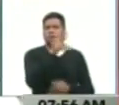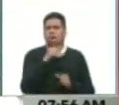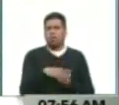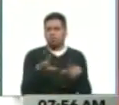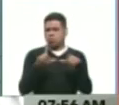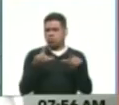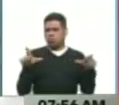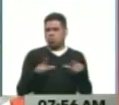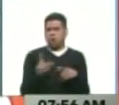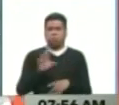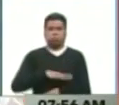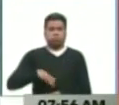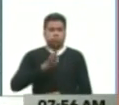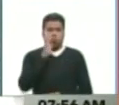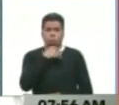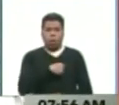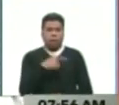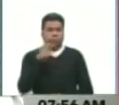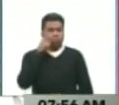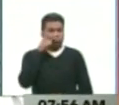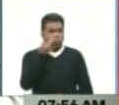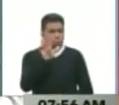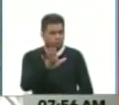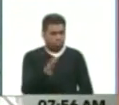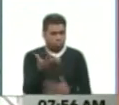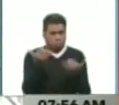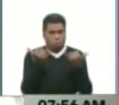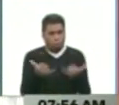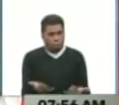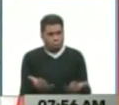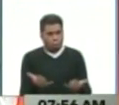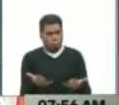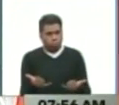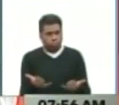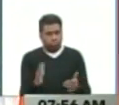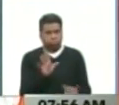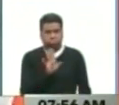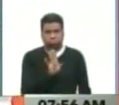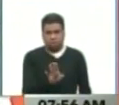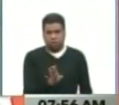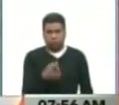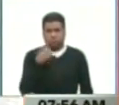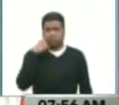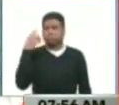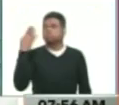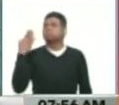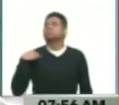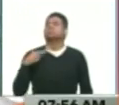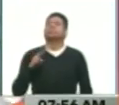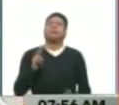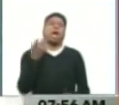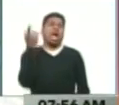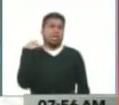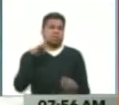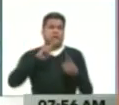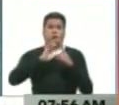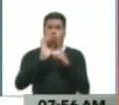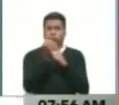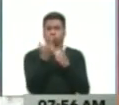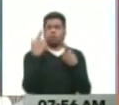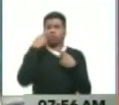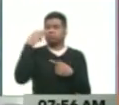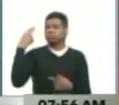donde no estaba el pueblo. Hoy ese prejuicio, porque fundamentalmente era un prejuicio, se disuelve y se empieza